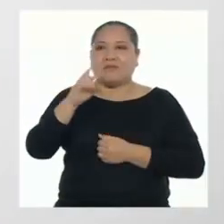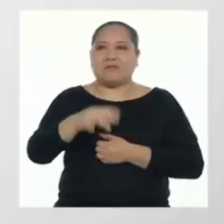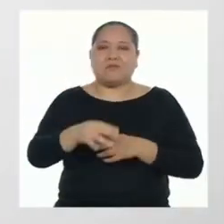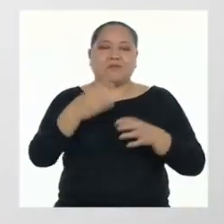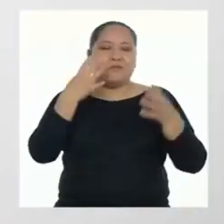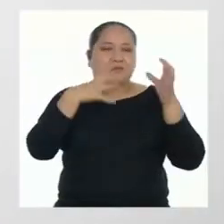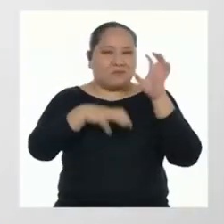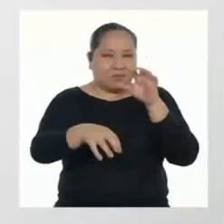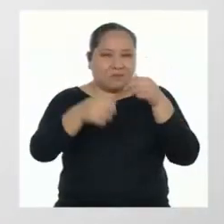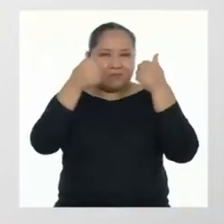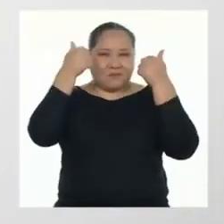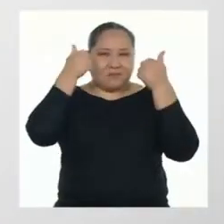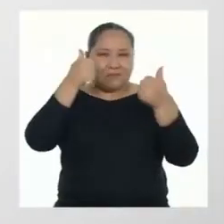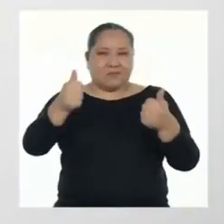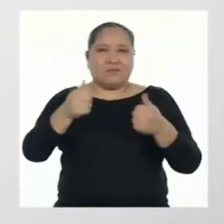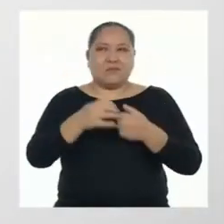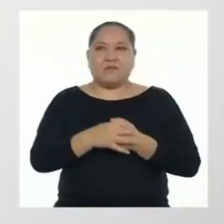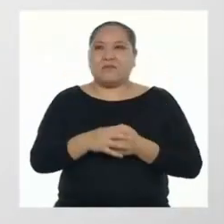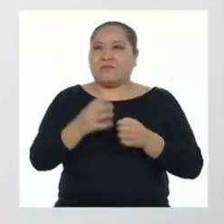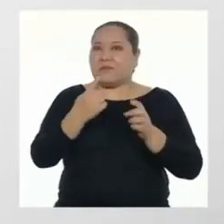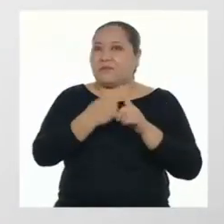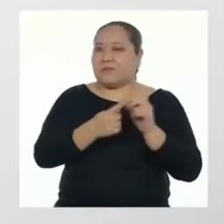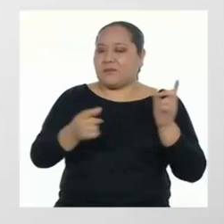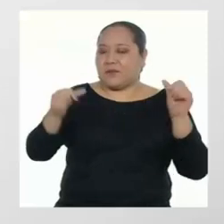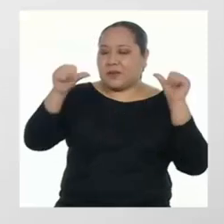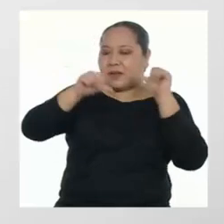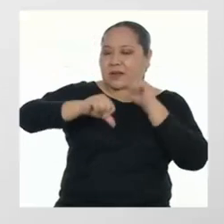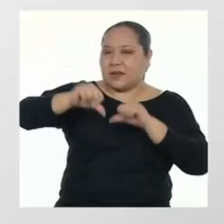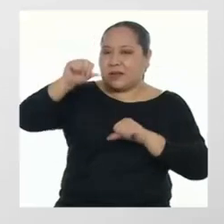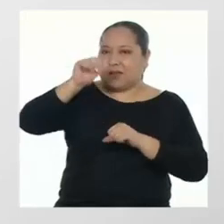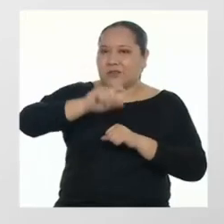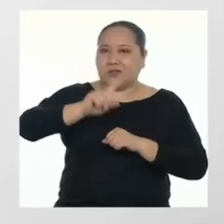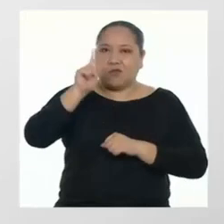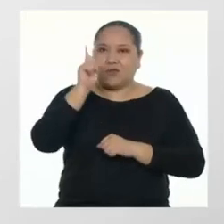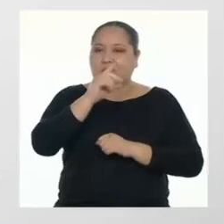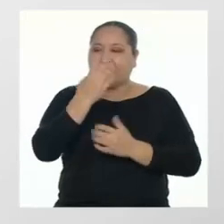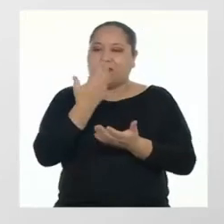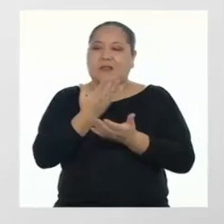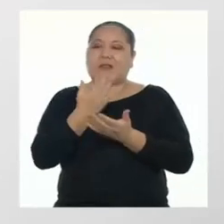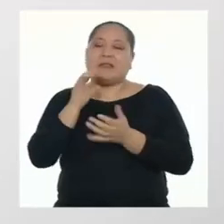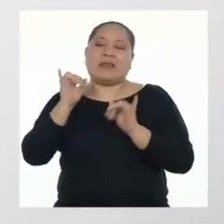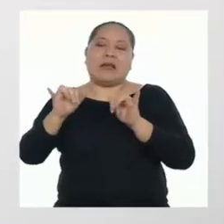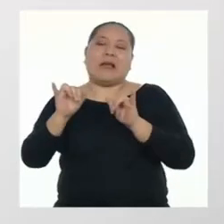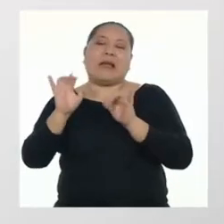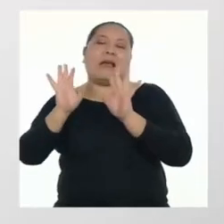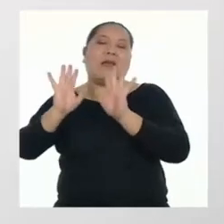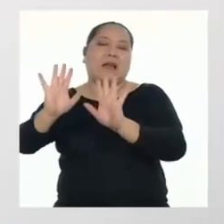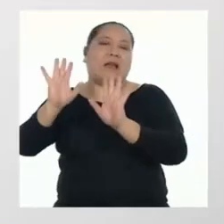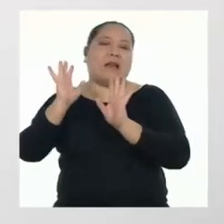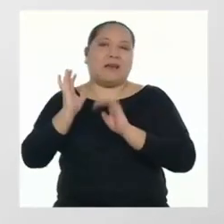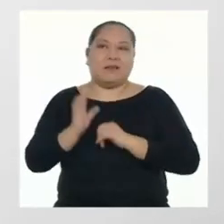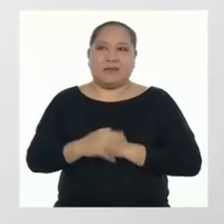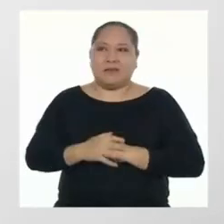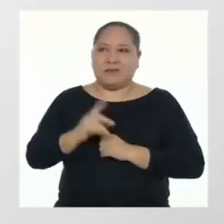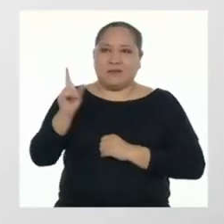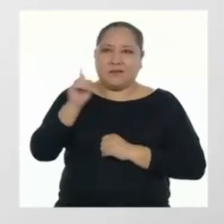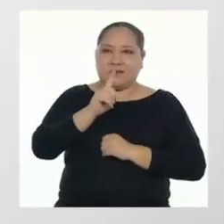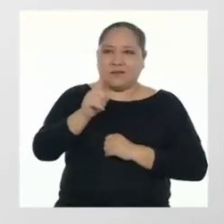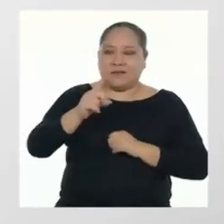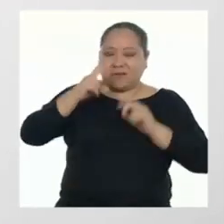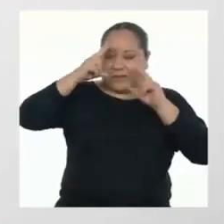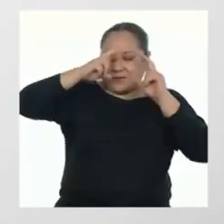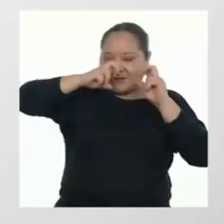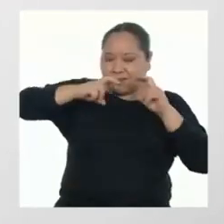estamos haciendo muy bien. Pero en la ciencia las cosas no se quedan ahí nomás, sobre todo si